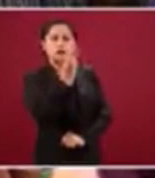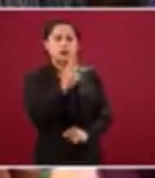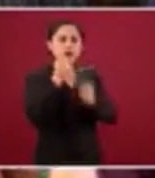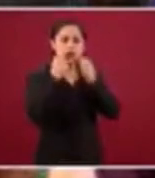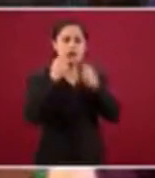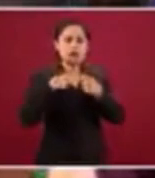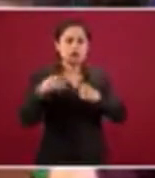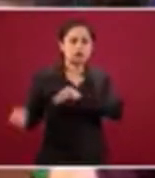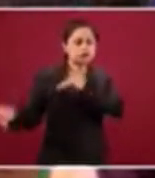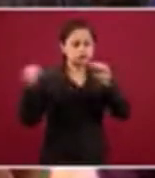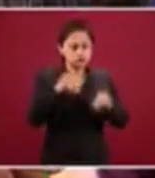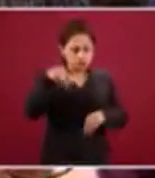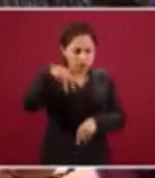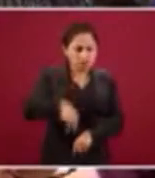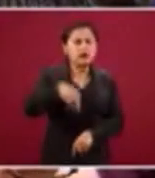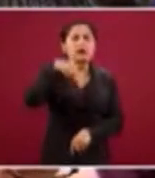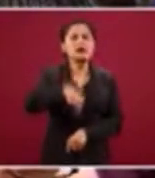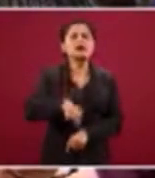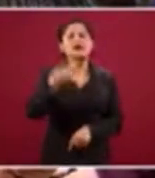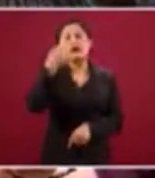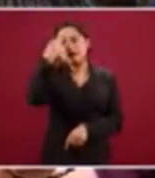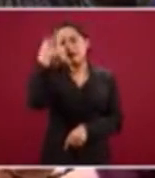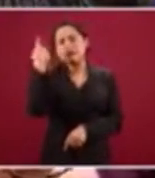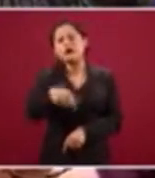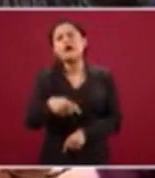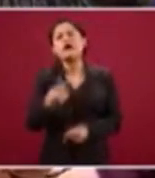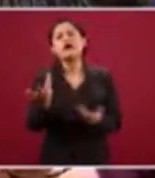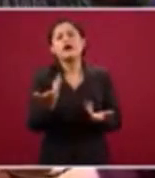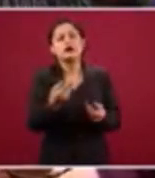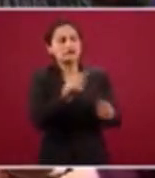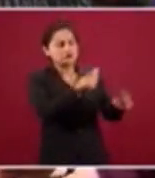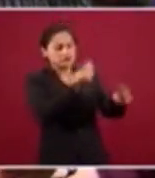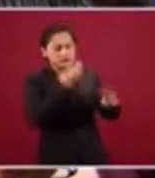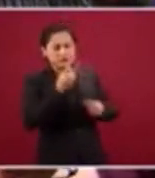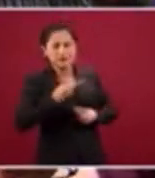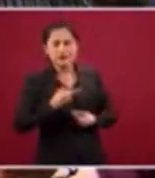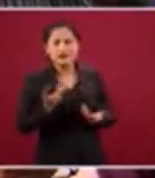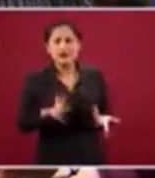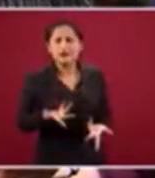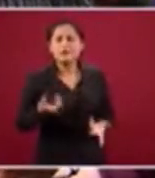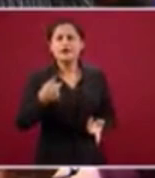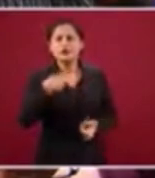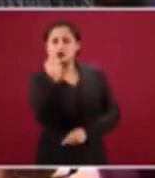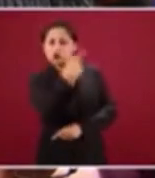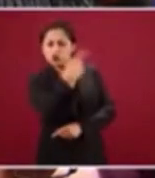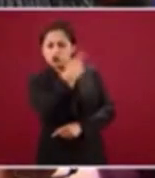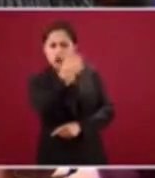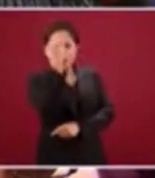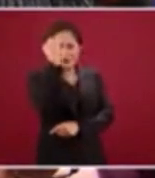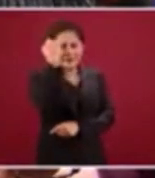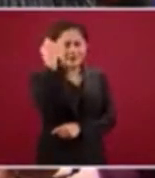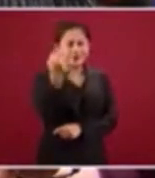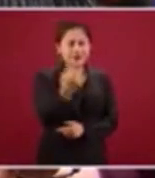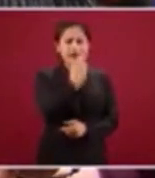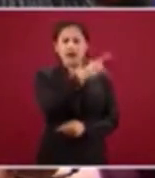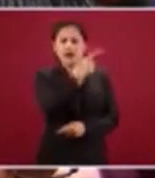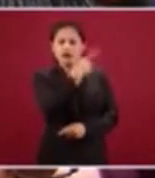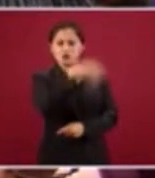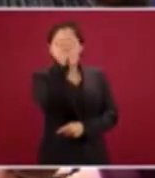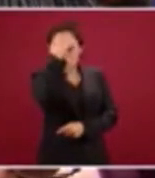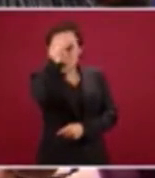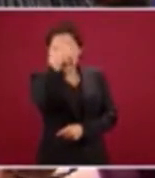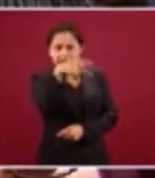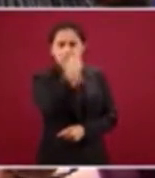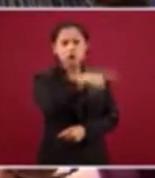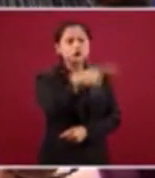claro entonces cuál es la postura del presidente hacia nosotras las mujeres, si de verdad se va a hacer algo y no